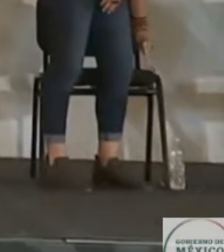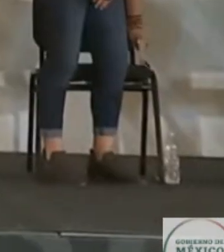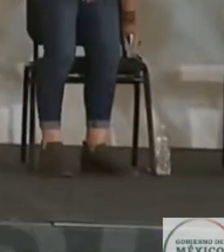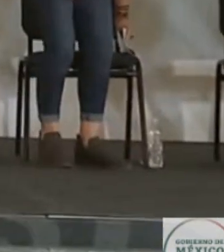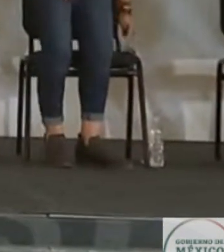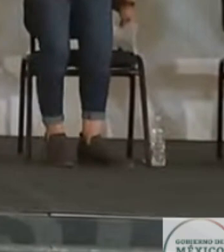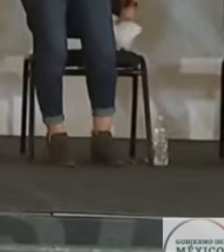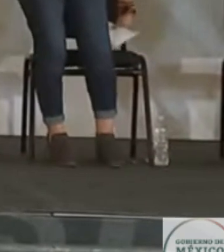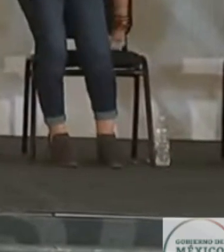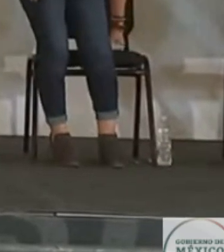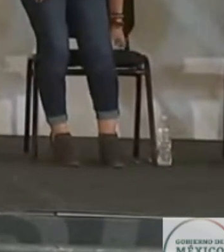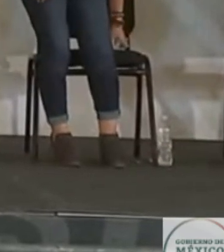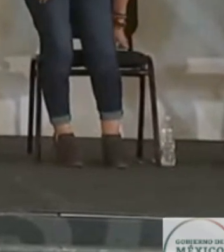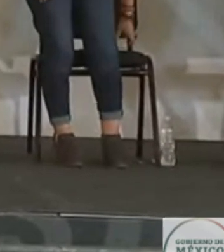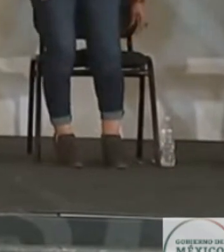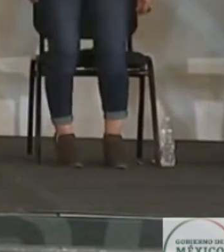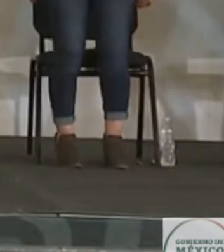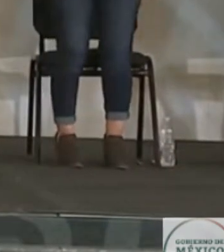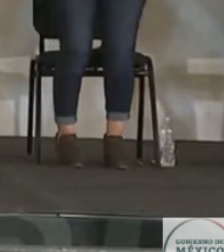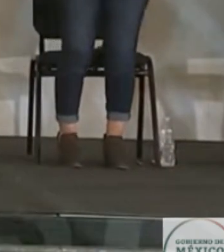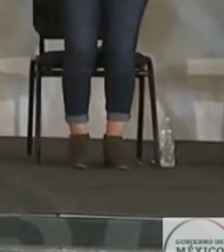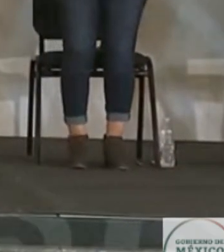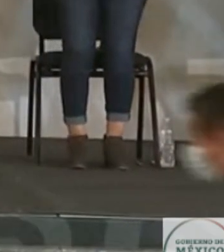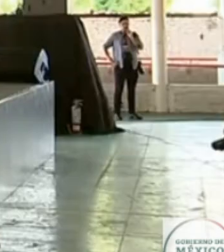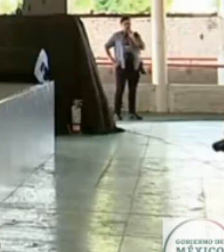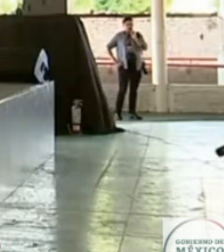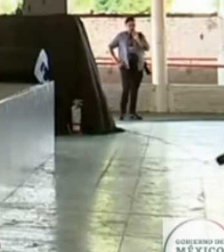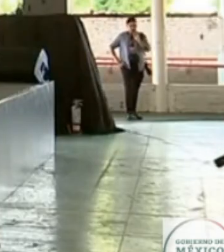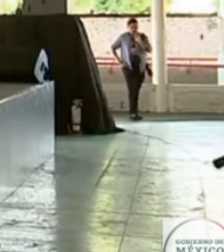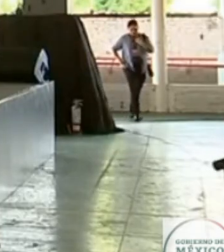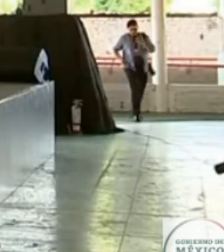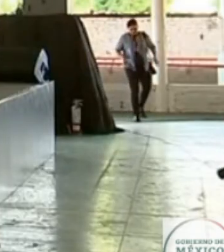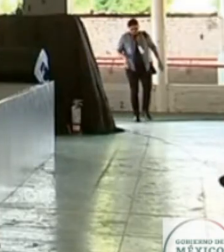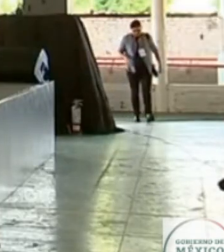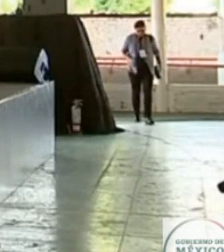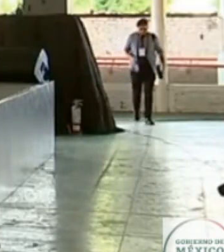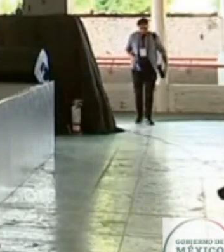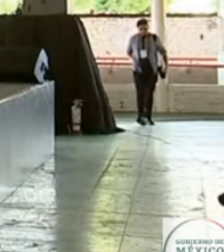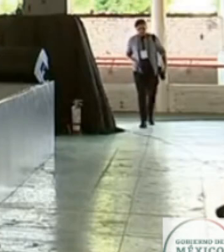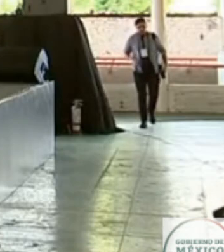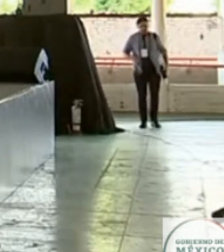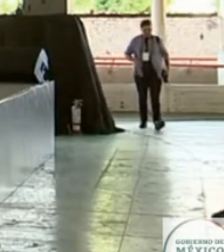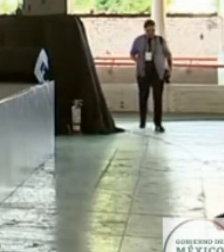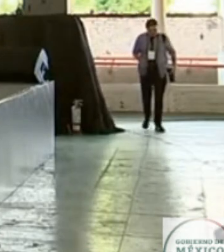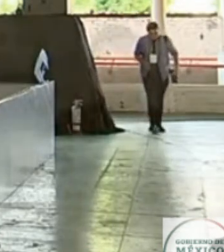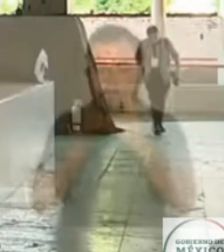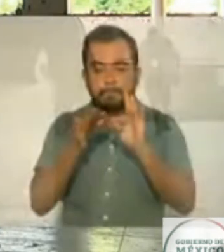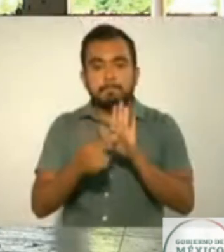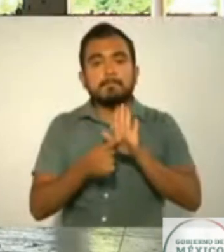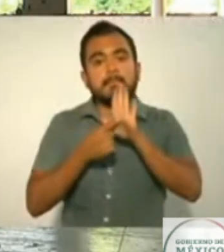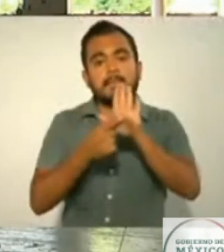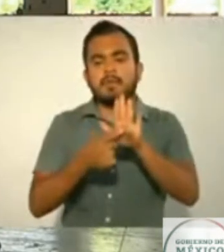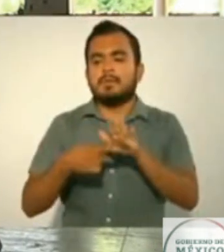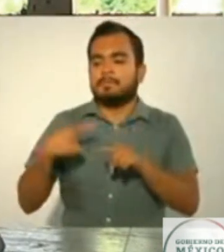Estimado público, escuchemos el mensaje que nos dirige el presidente constitucional de los Estados Unidos mexicanos, licenciado